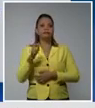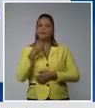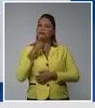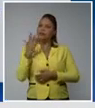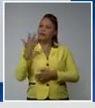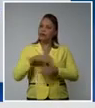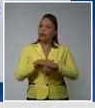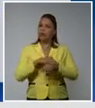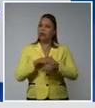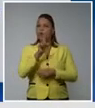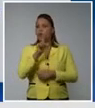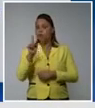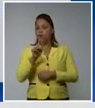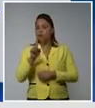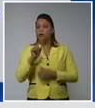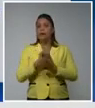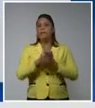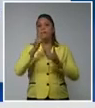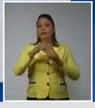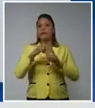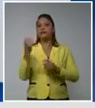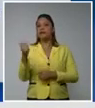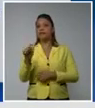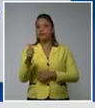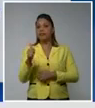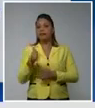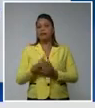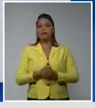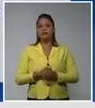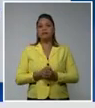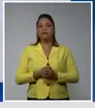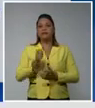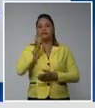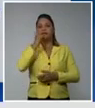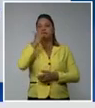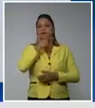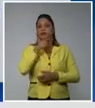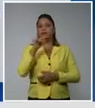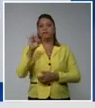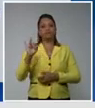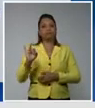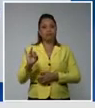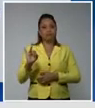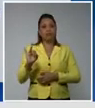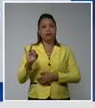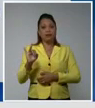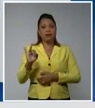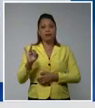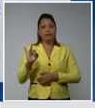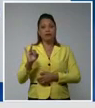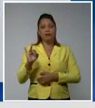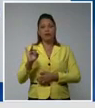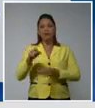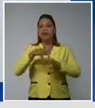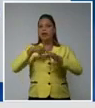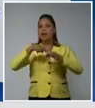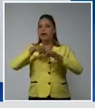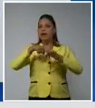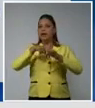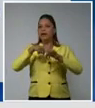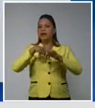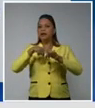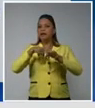11. Matanzas, 10. Ciego de Ávila, 7. El municipio especial Isla de la